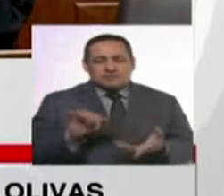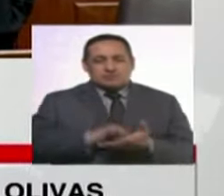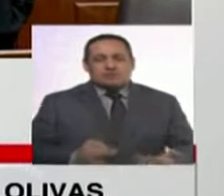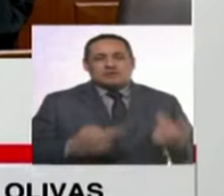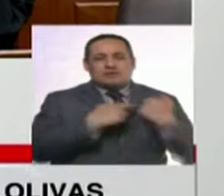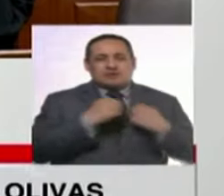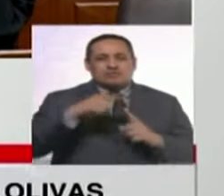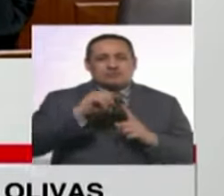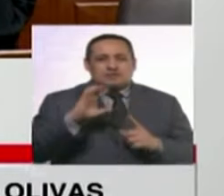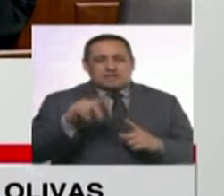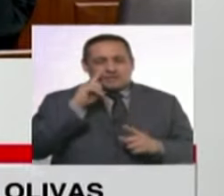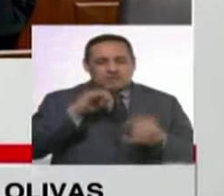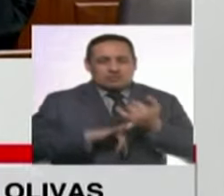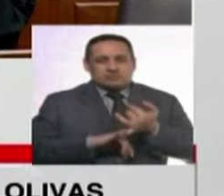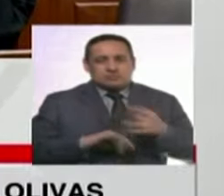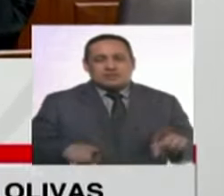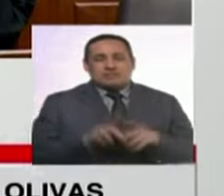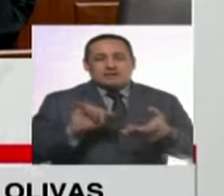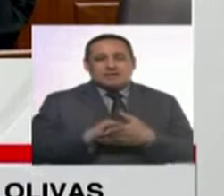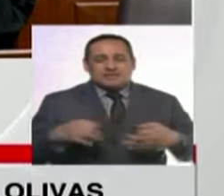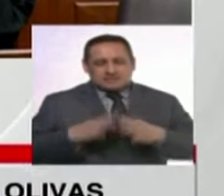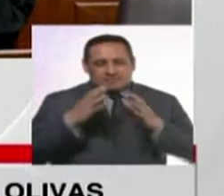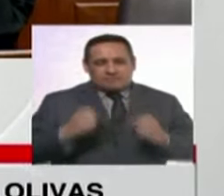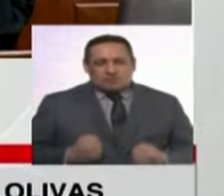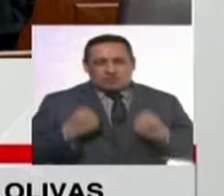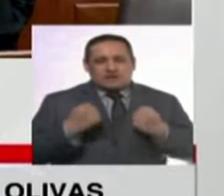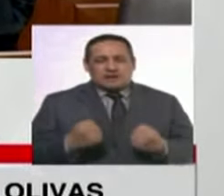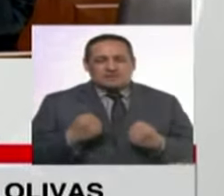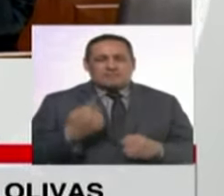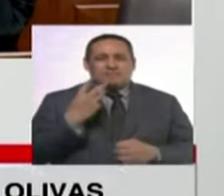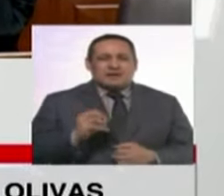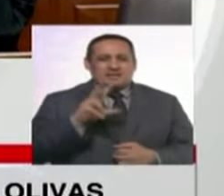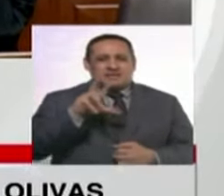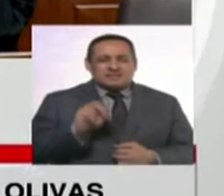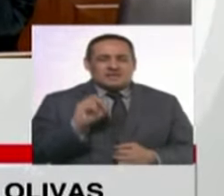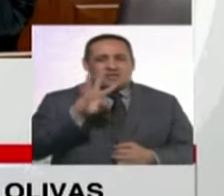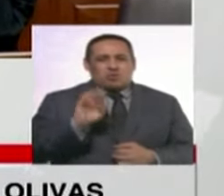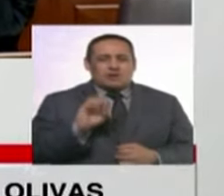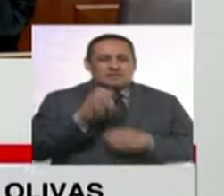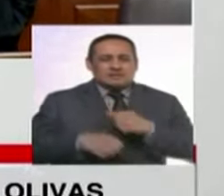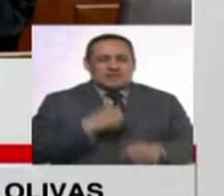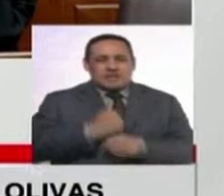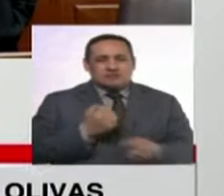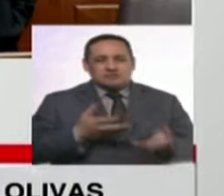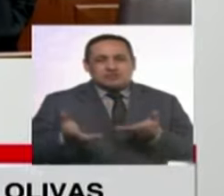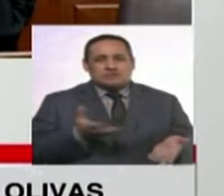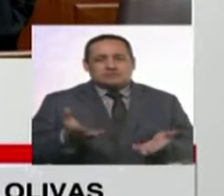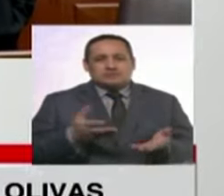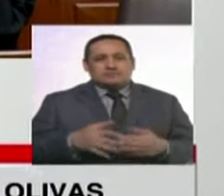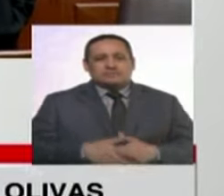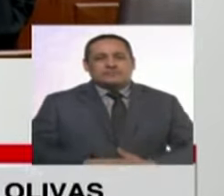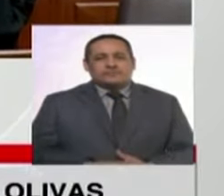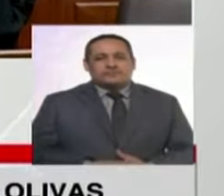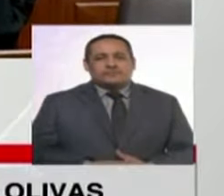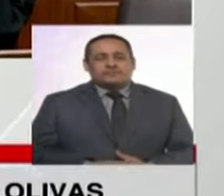técnicos que se forjan durante 20 o 30 o 40 años de servicio